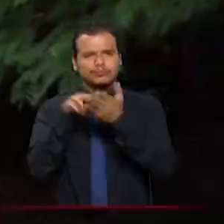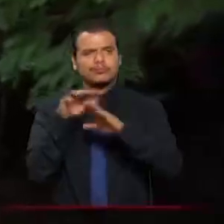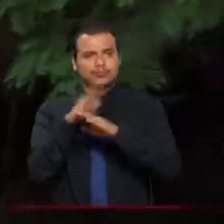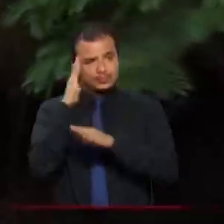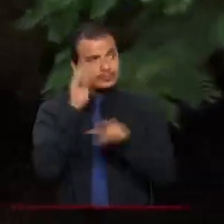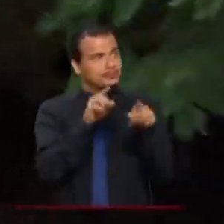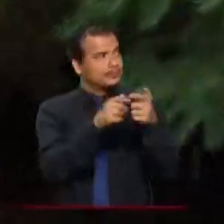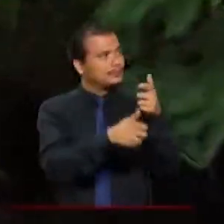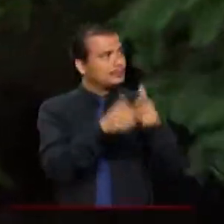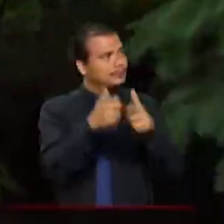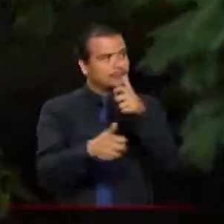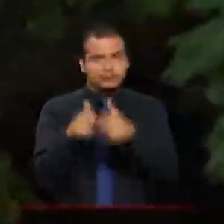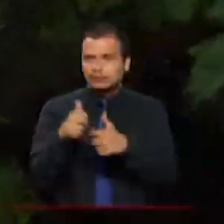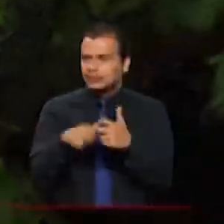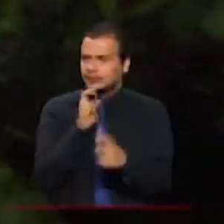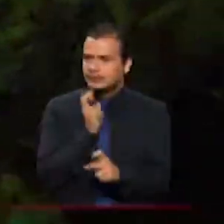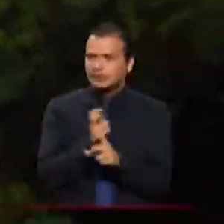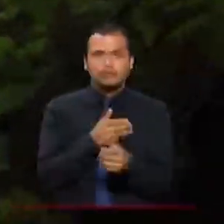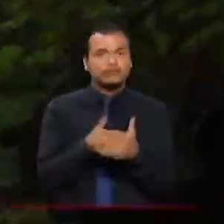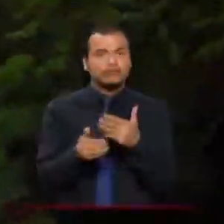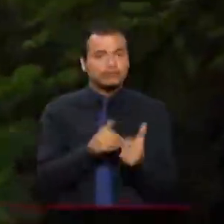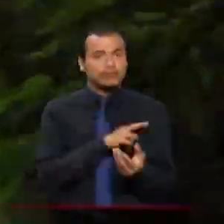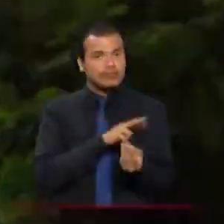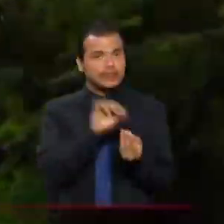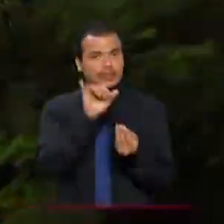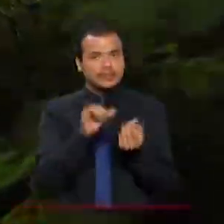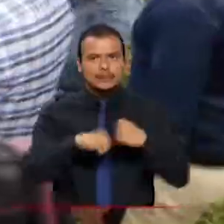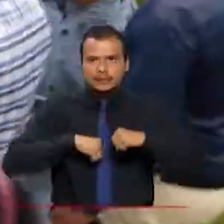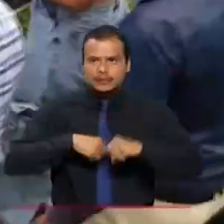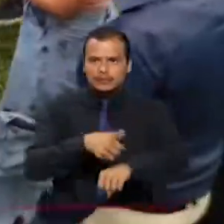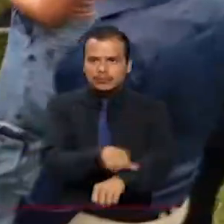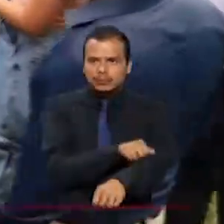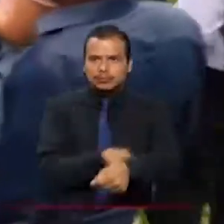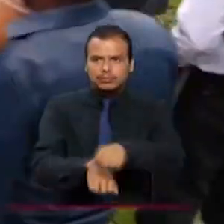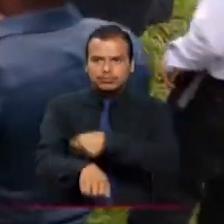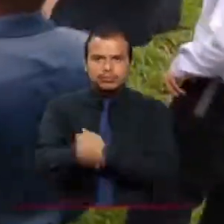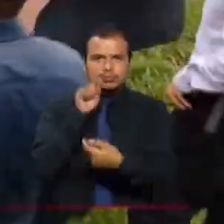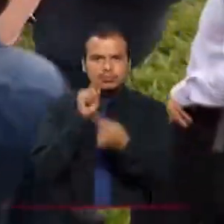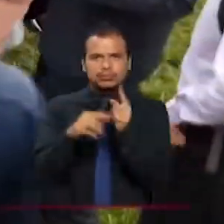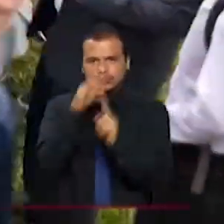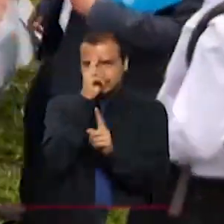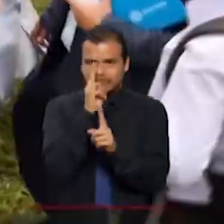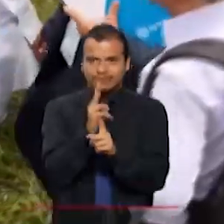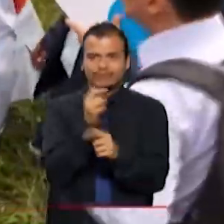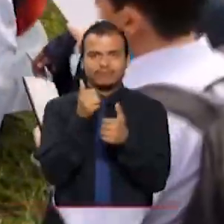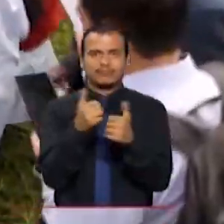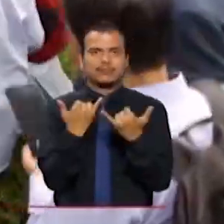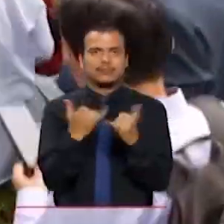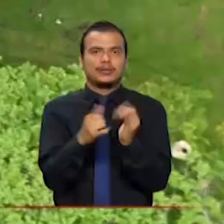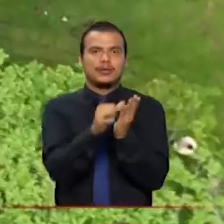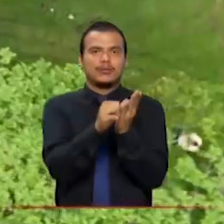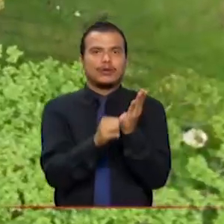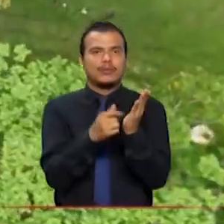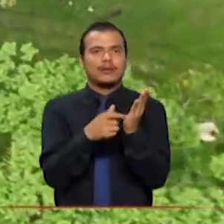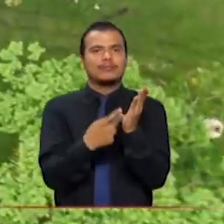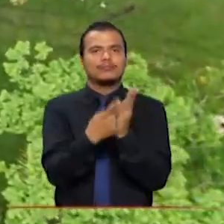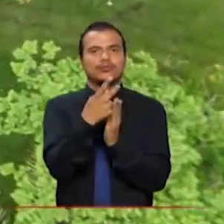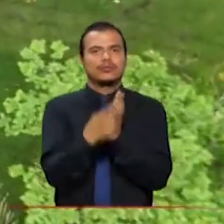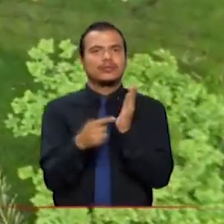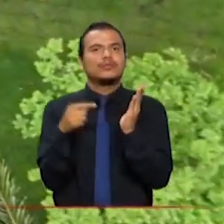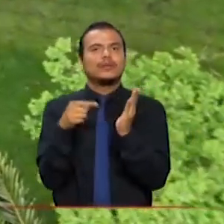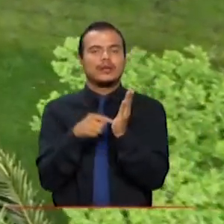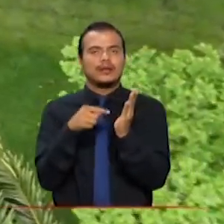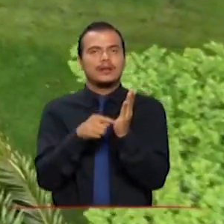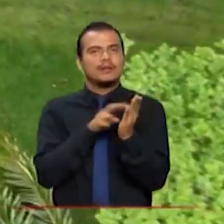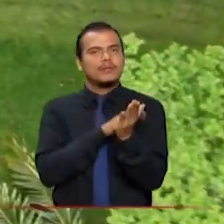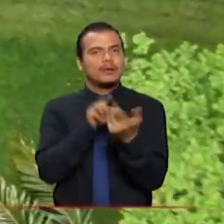del Cauca es uno de los departamentos líderes en sostenibilidad en Colombia. Proyectos como Valle Carbono Neutro, que involucra a 223